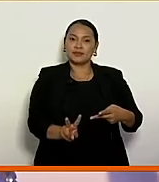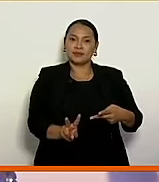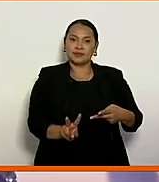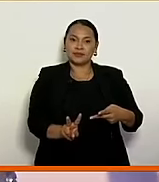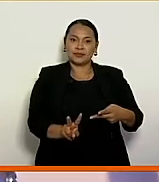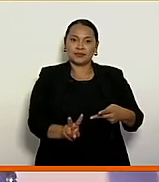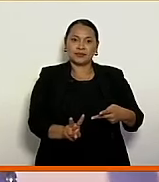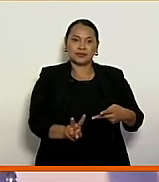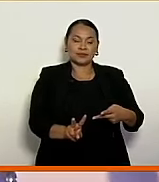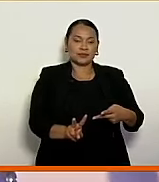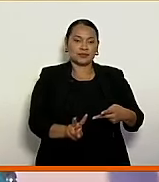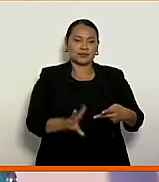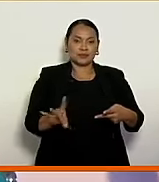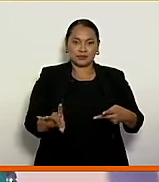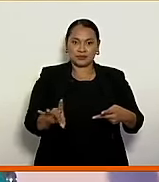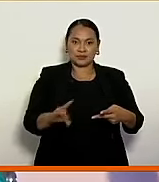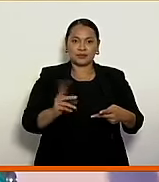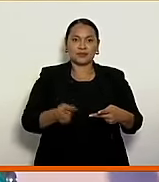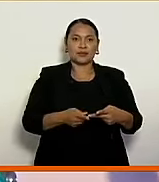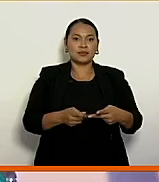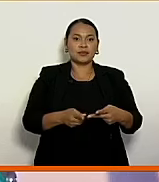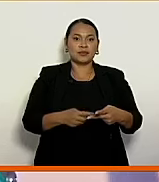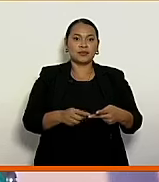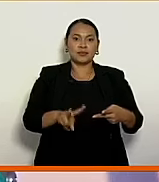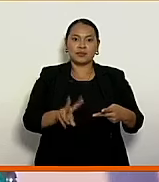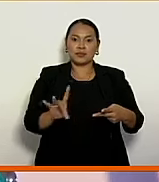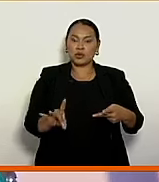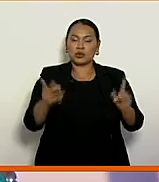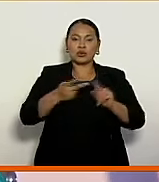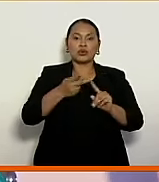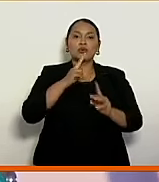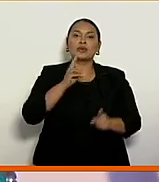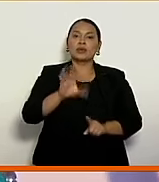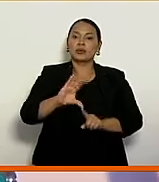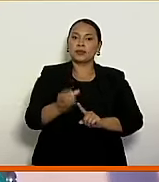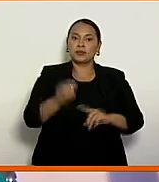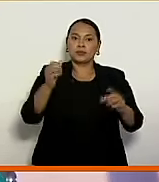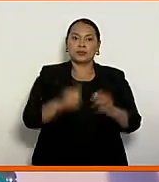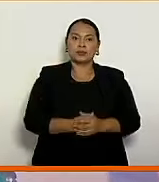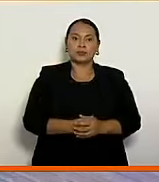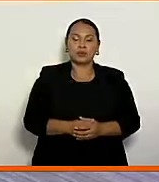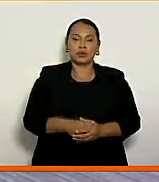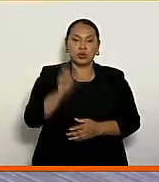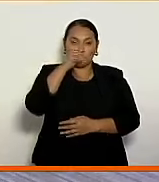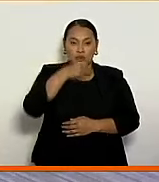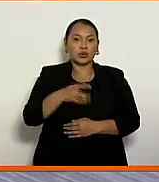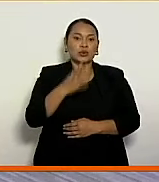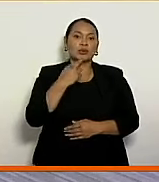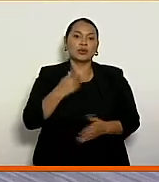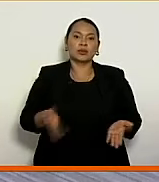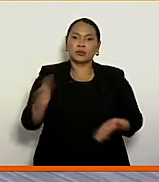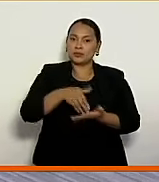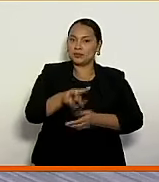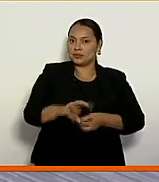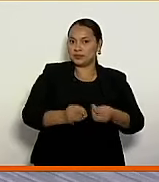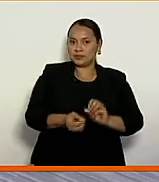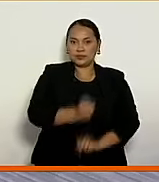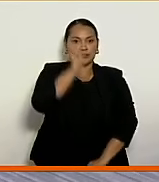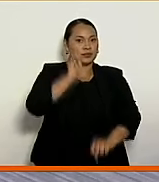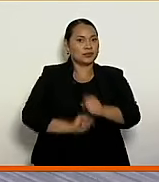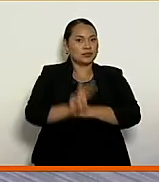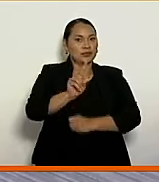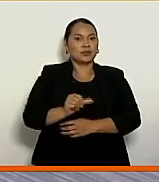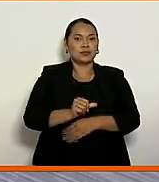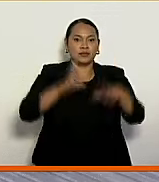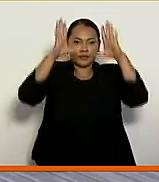dígito. 8, tu número afortunado es el 28 con su catrachada guara. Tus números afortunados para premiados en esta noche